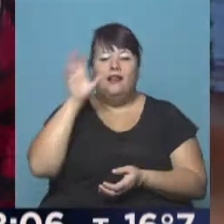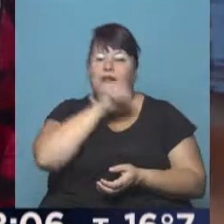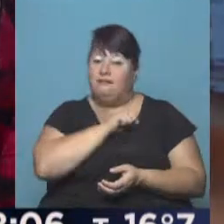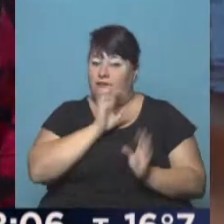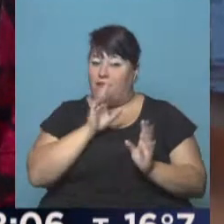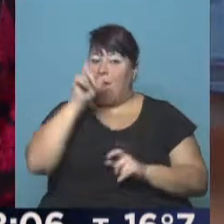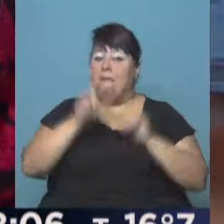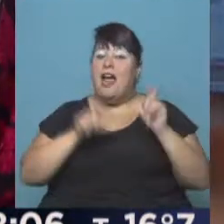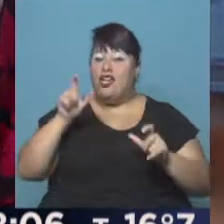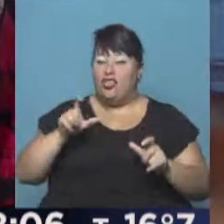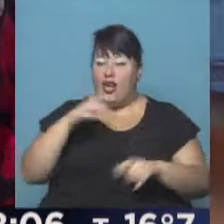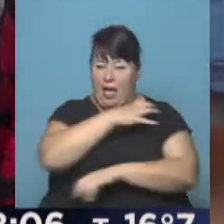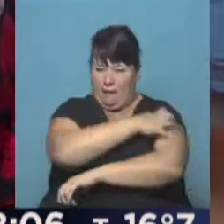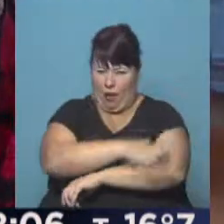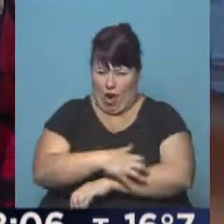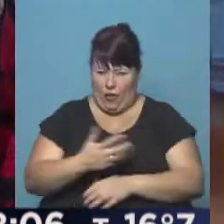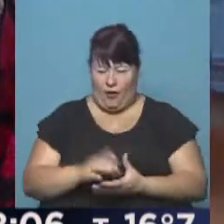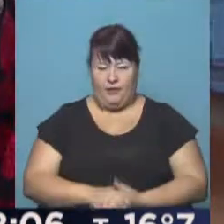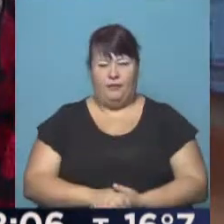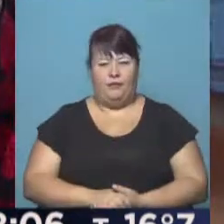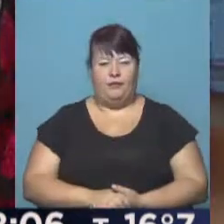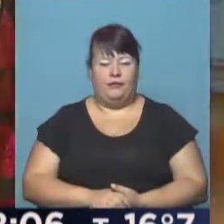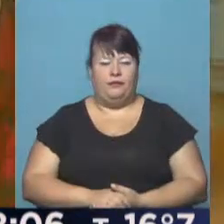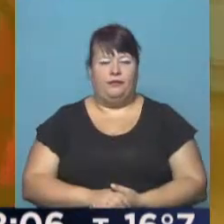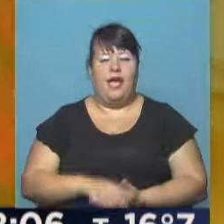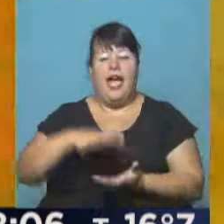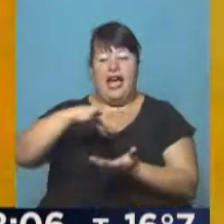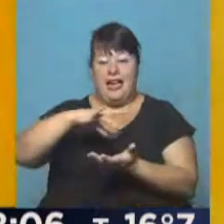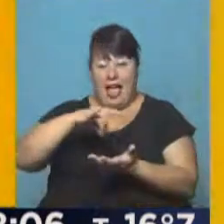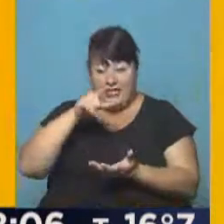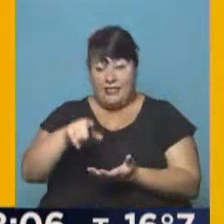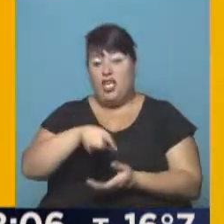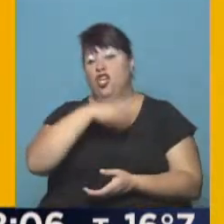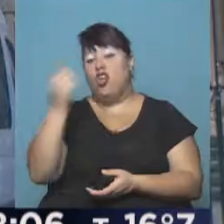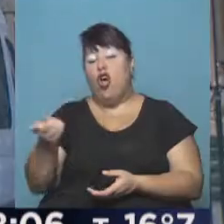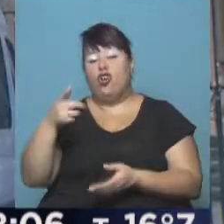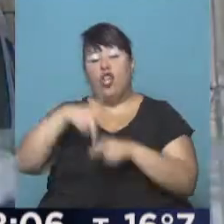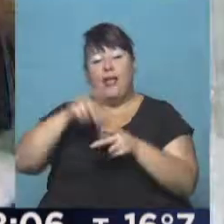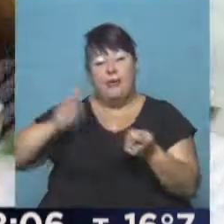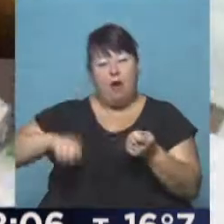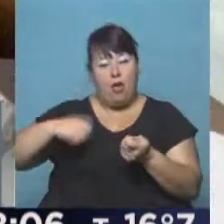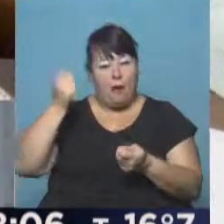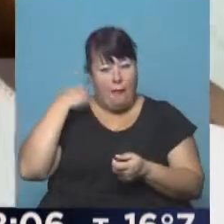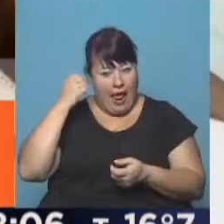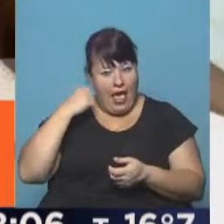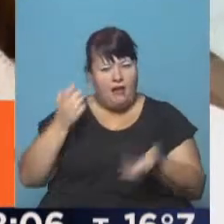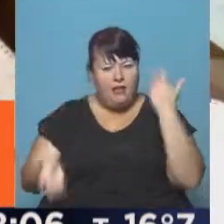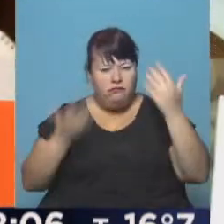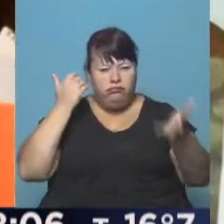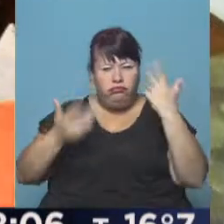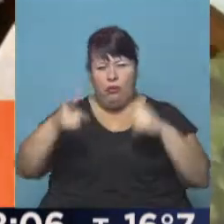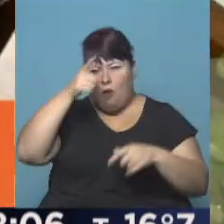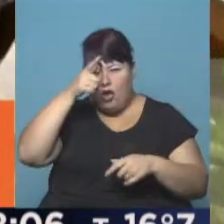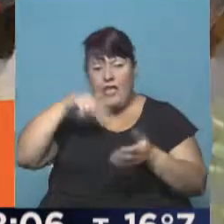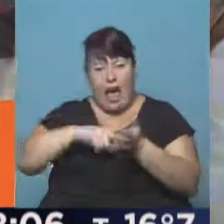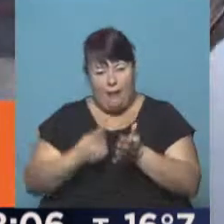son personas indigentes. El casino flotante y el que funciona en el hipódromo de Palermo fueron allanados por la policía